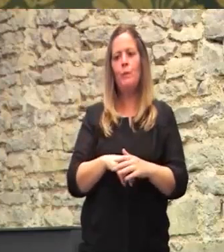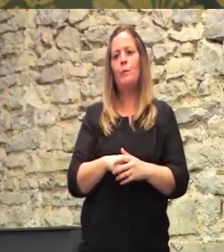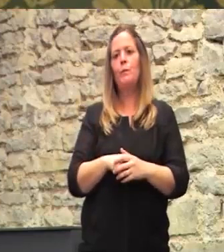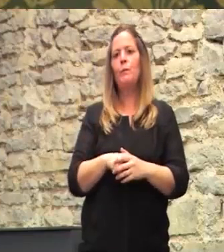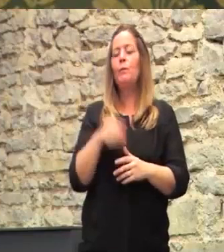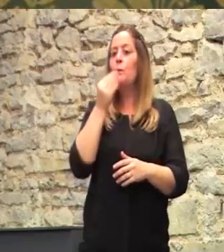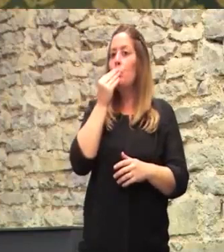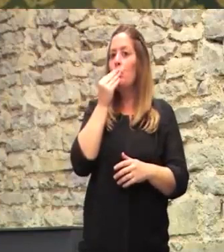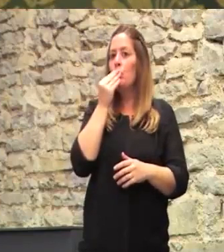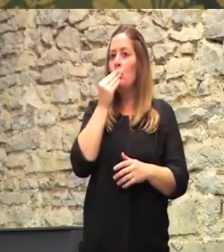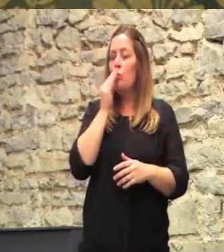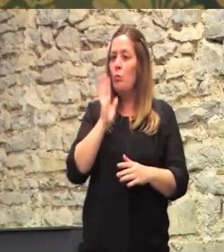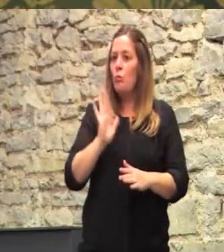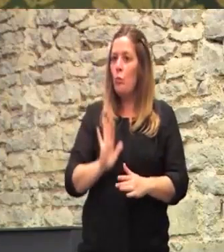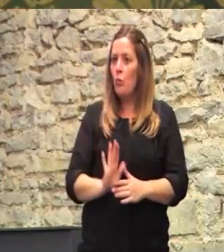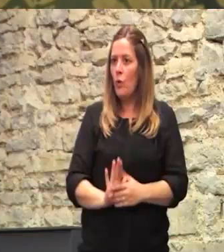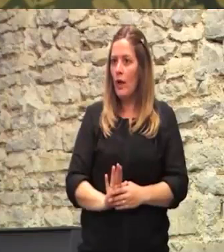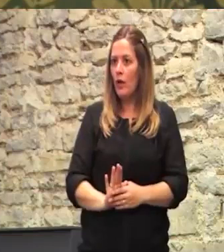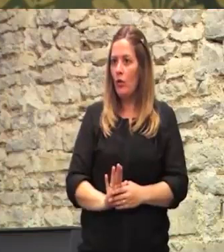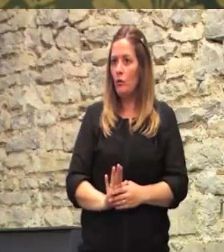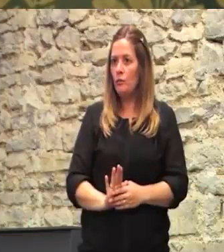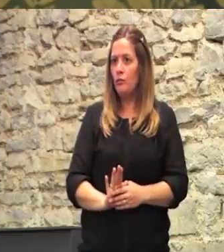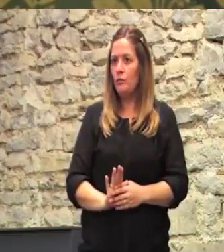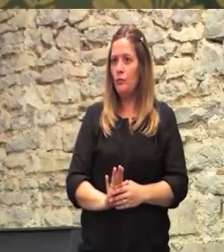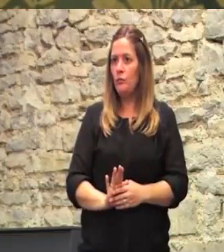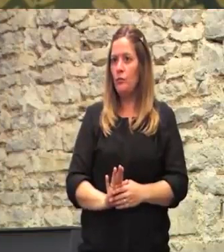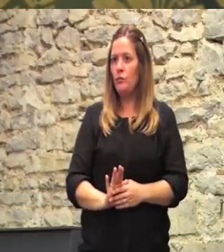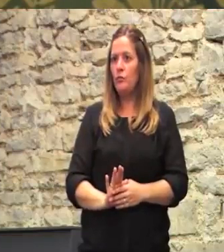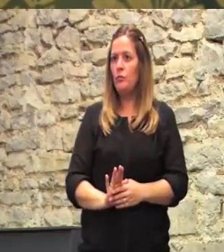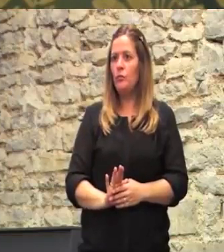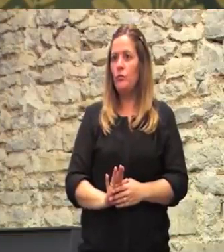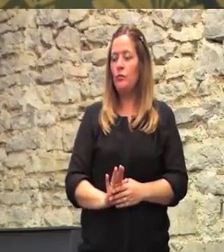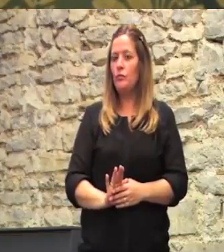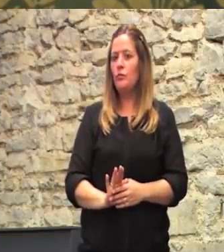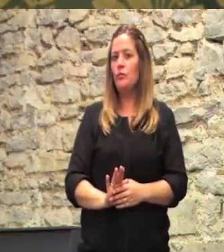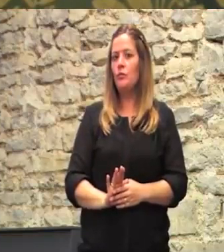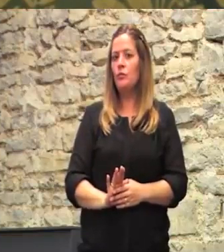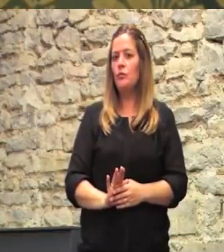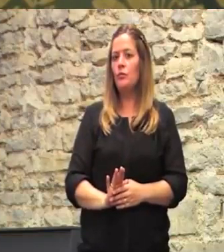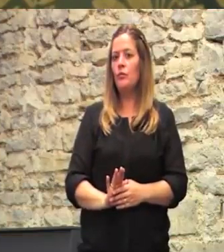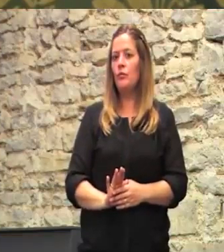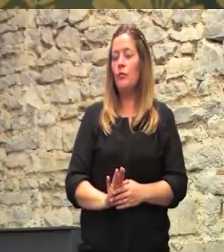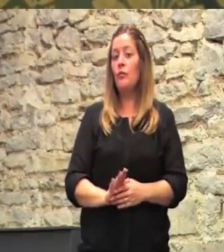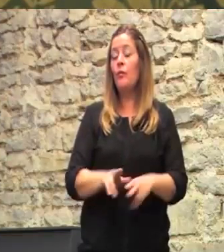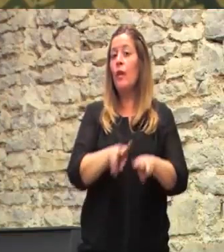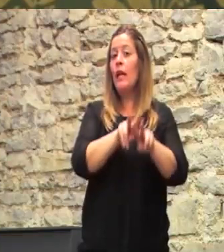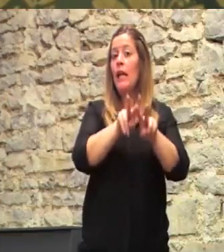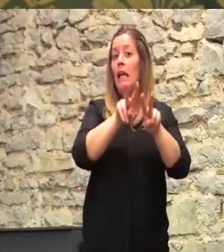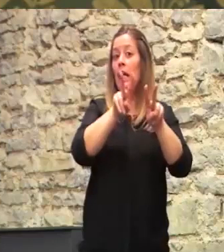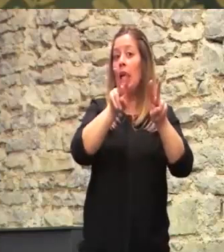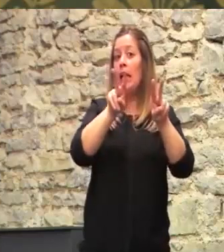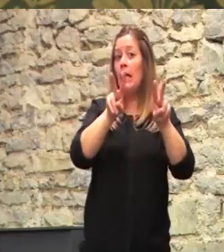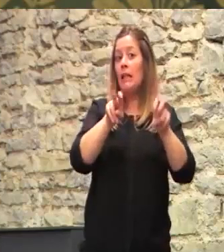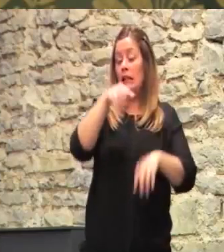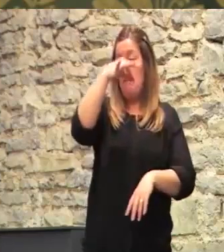bueno cómo como no fue el único tema importante